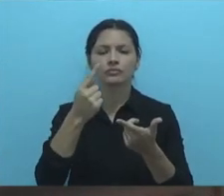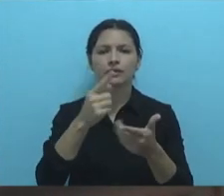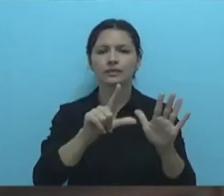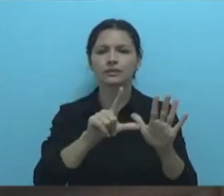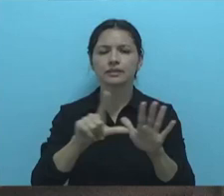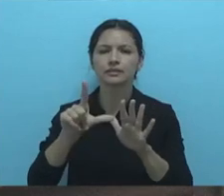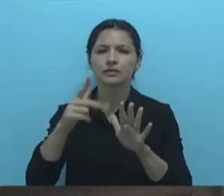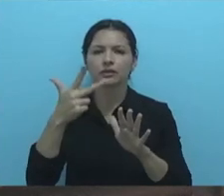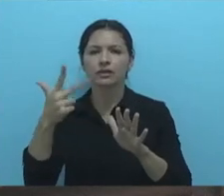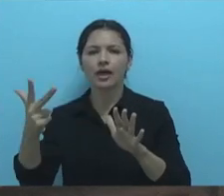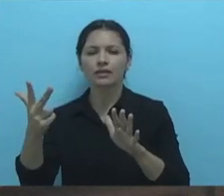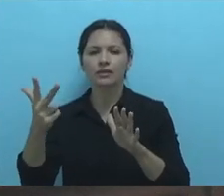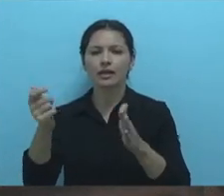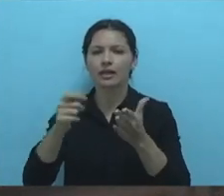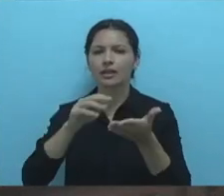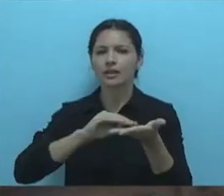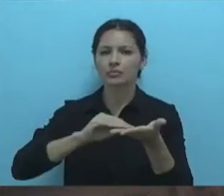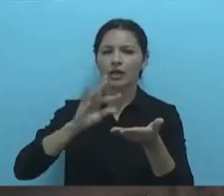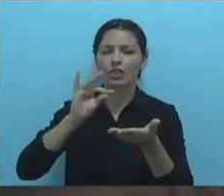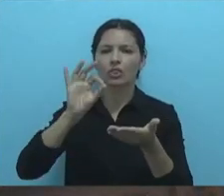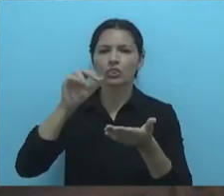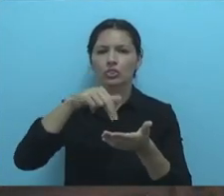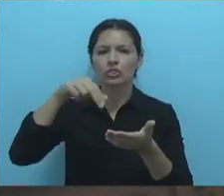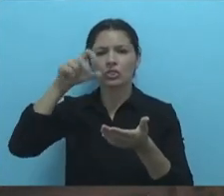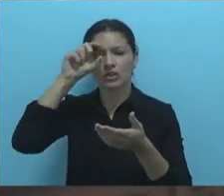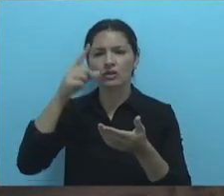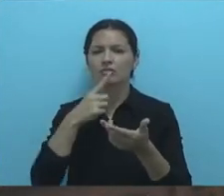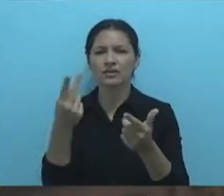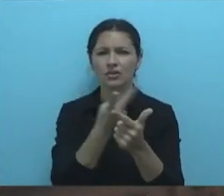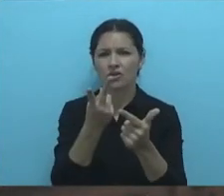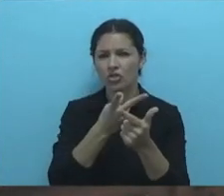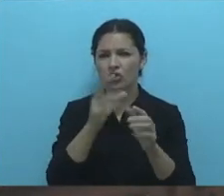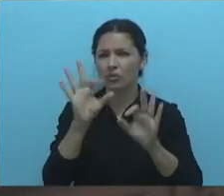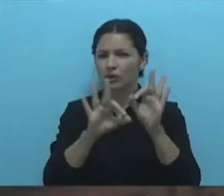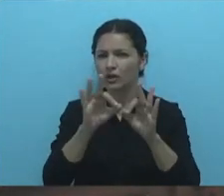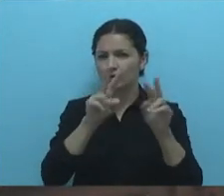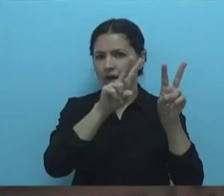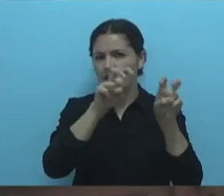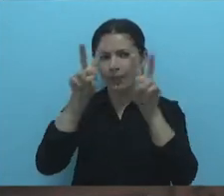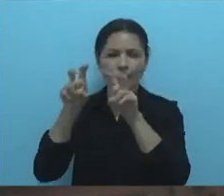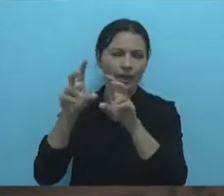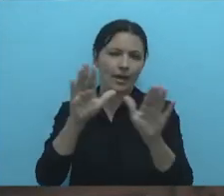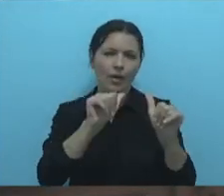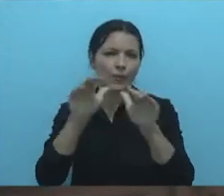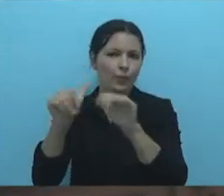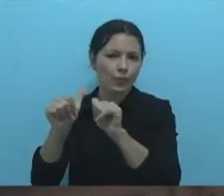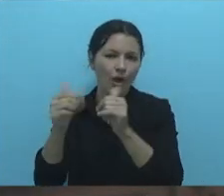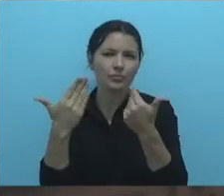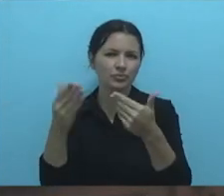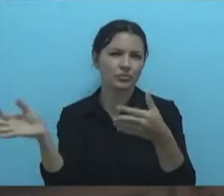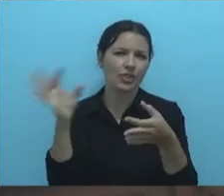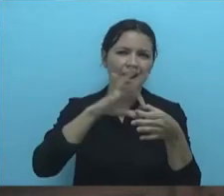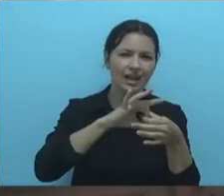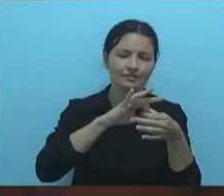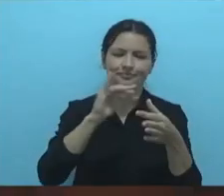51.733 de la diputada donet que también son sobre el mismo tema bien gracias diputada por secretaría